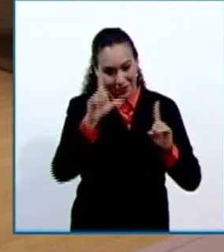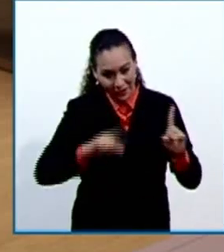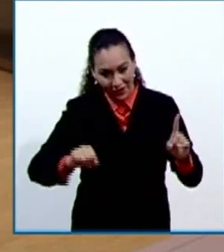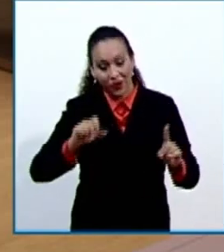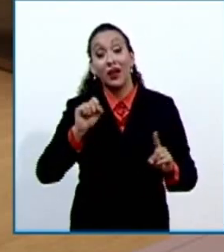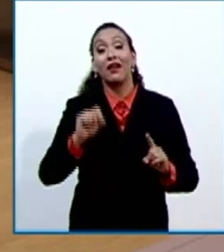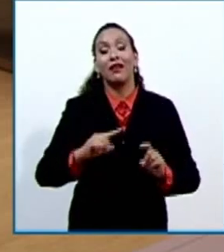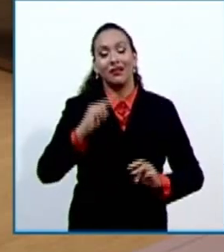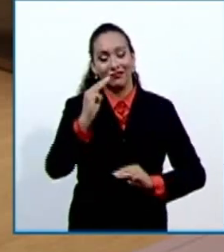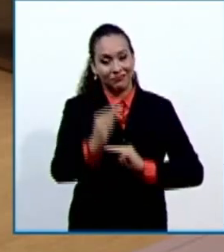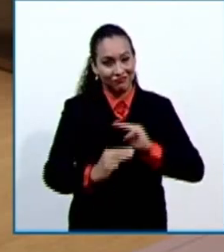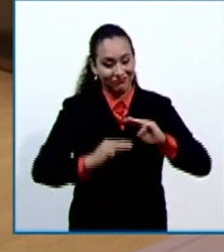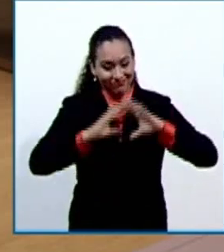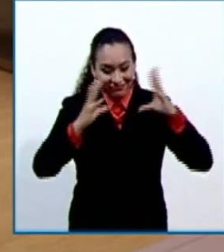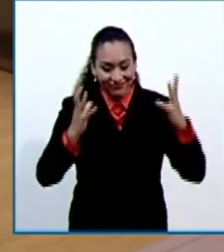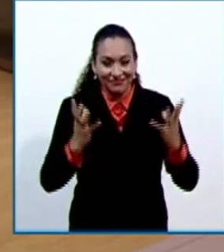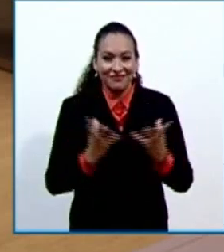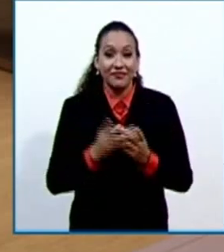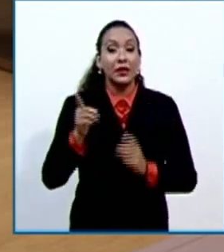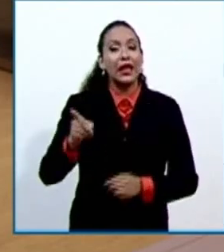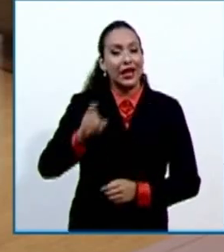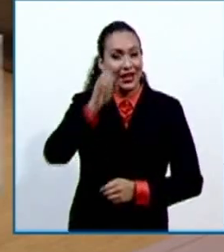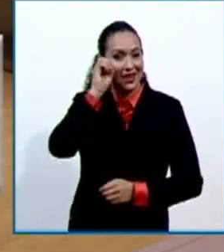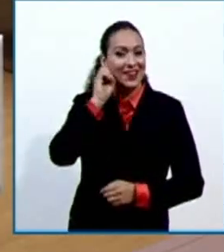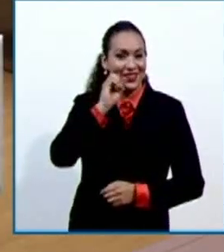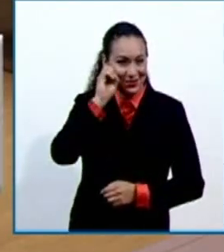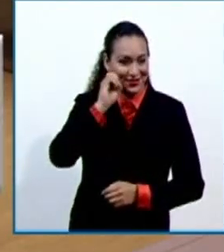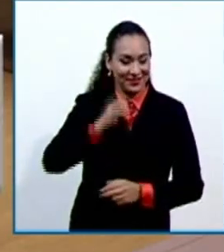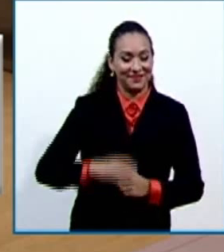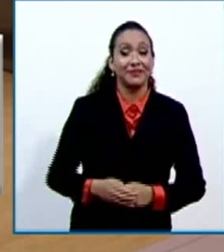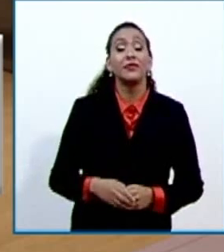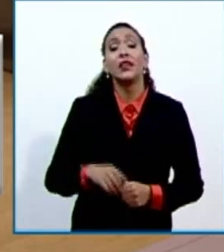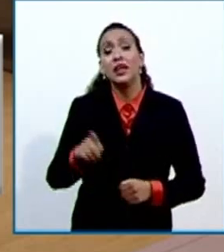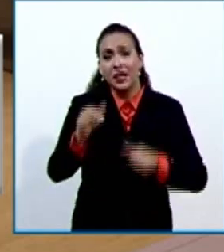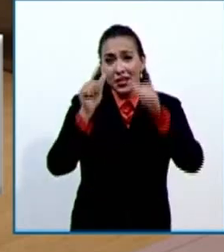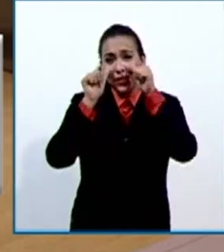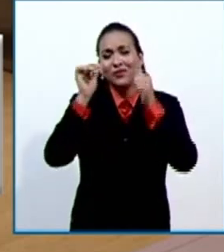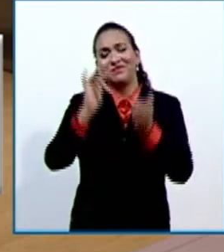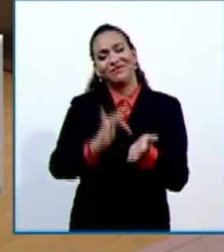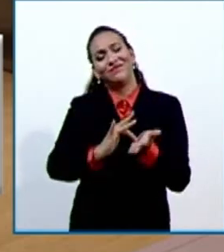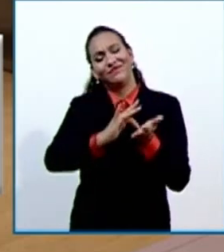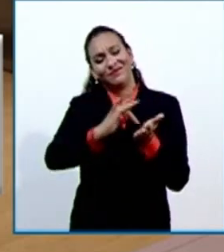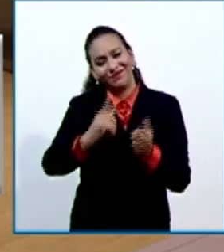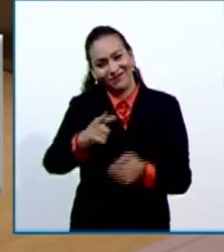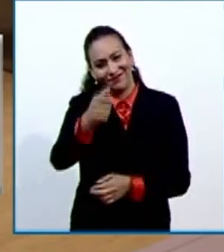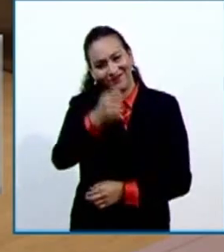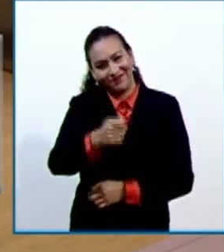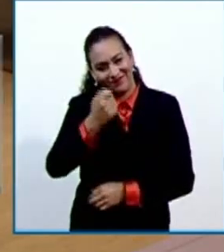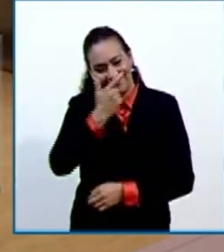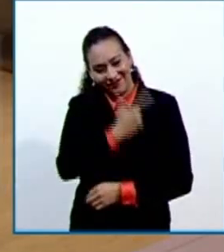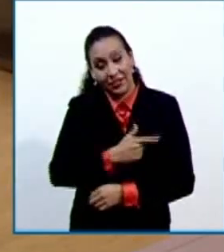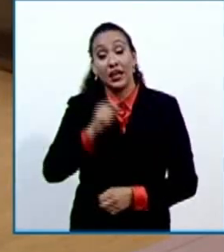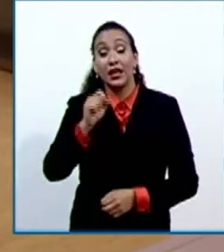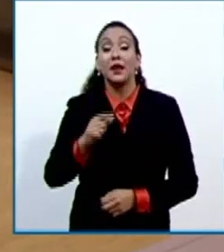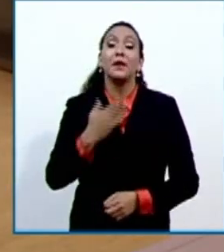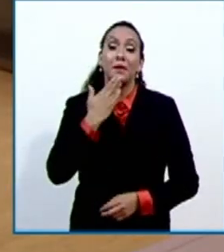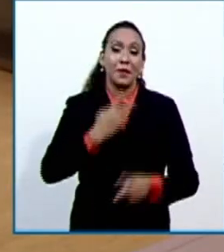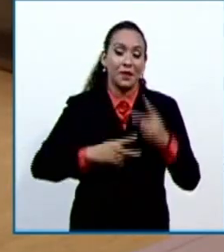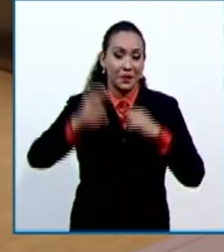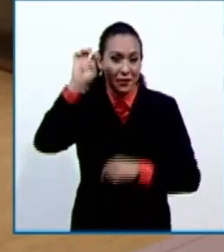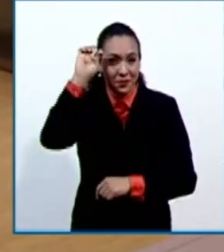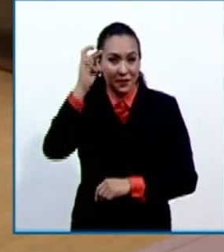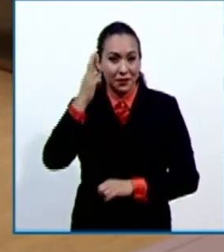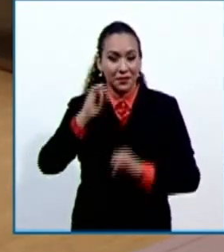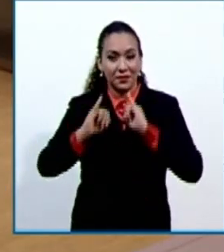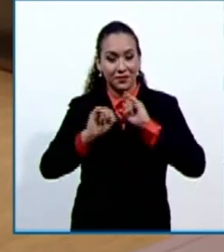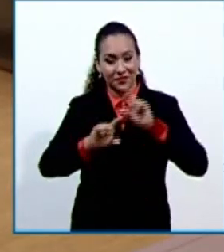la más relevante de México y de todo el mundo. Soy Oscar González y a nombre de este equipo de trabajo les saludamos con mucho gusto. Eusiri Rostro en la